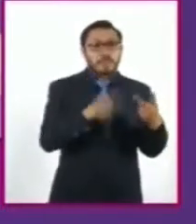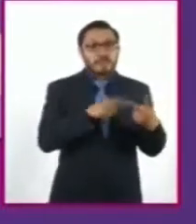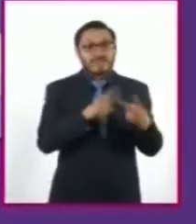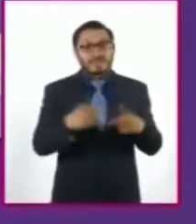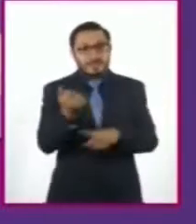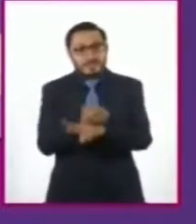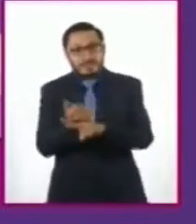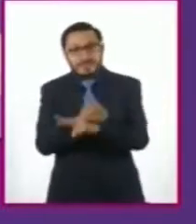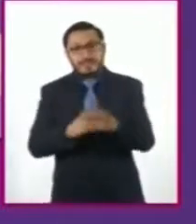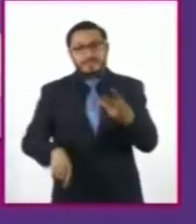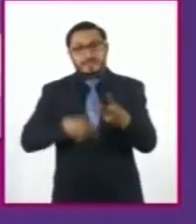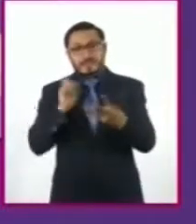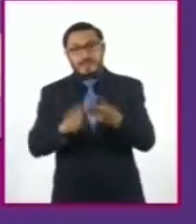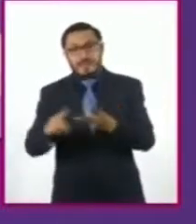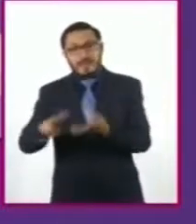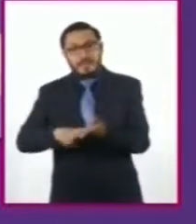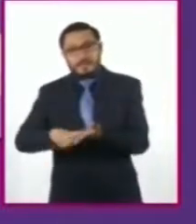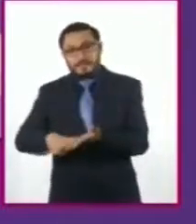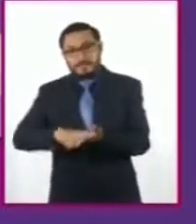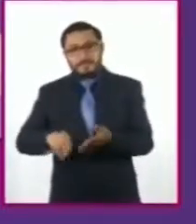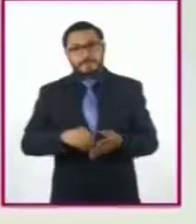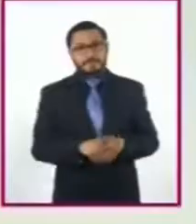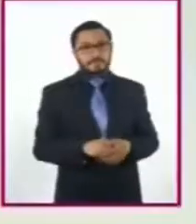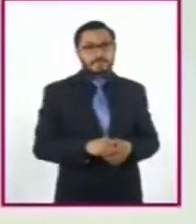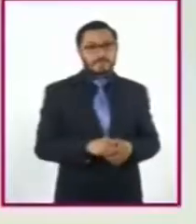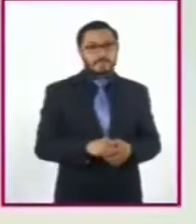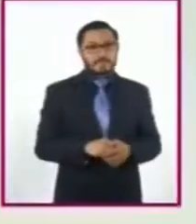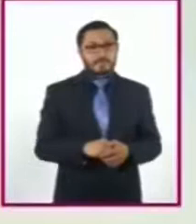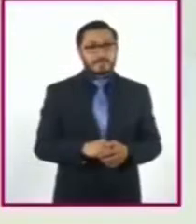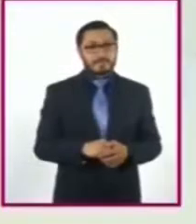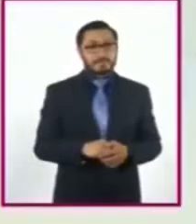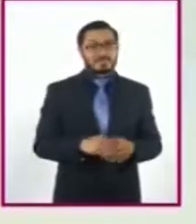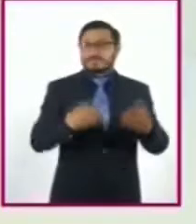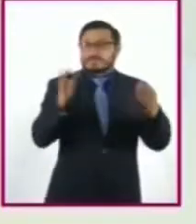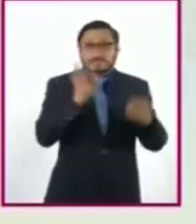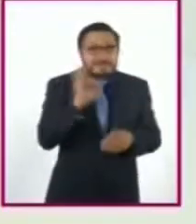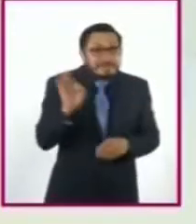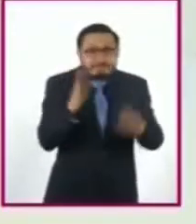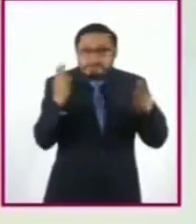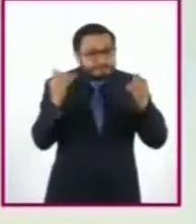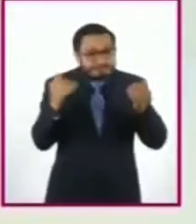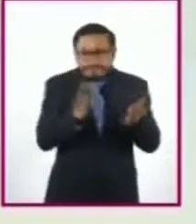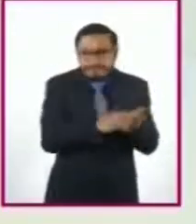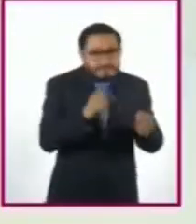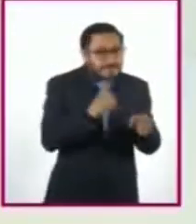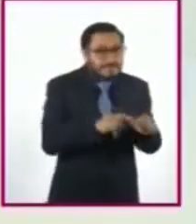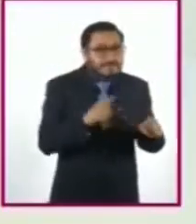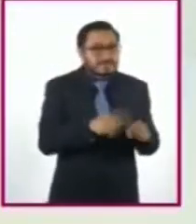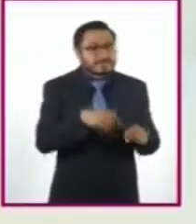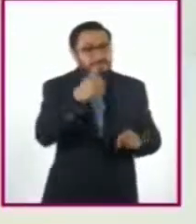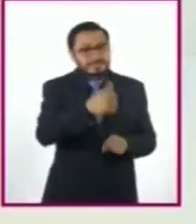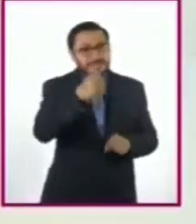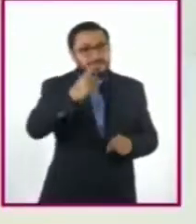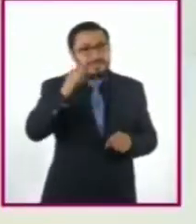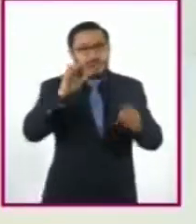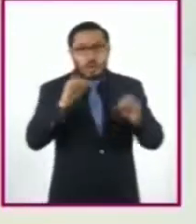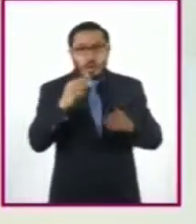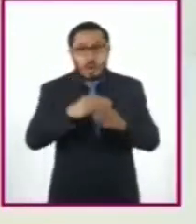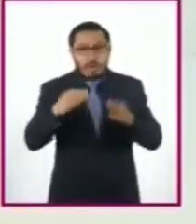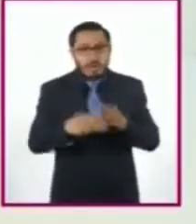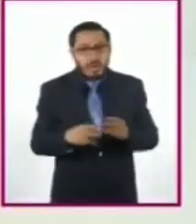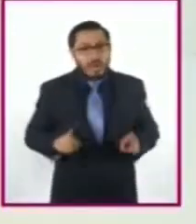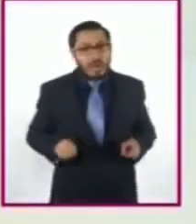amarillo y uno verde. Si no cuentan con hojas del color solicitado o material